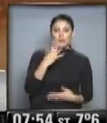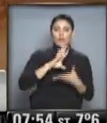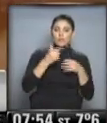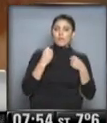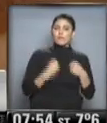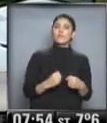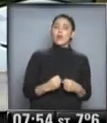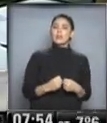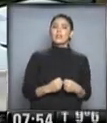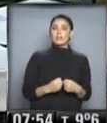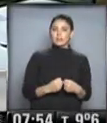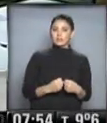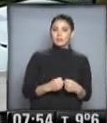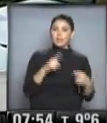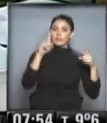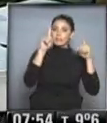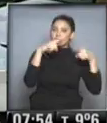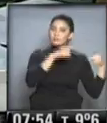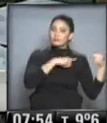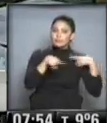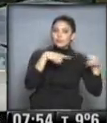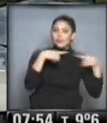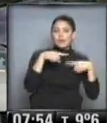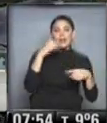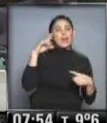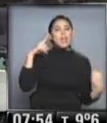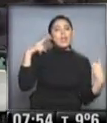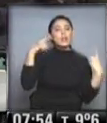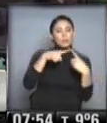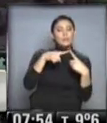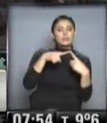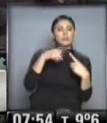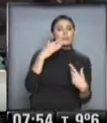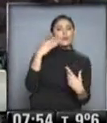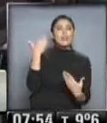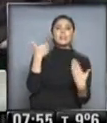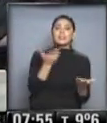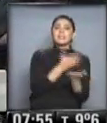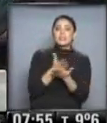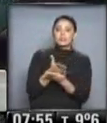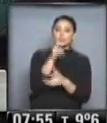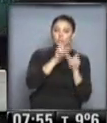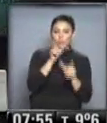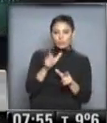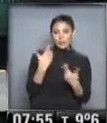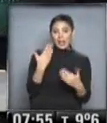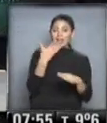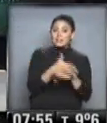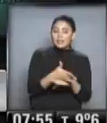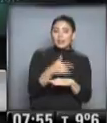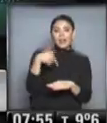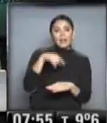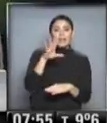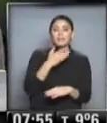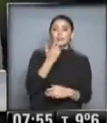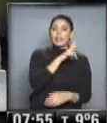sólido, fuerte, coordinado y buscando esto, ¿no? Buscando darle un enfoque de derechos humanos, de acceso, pues estábamos hablando en definitiva